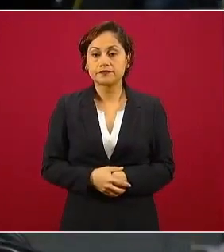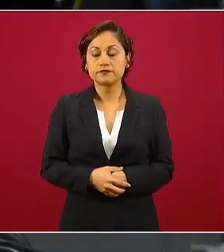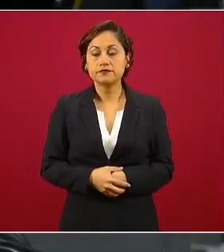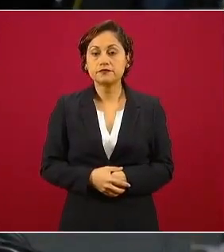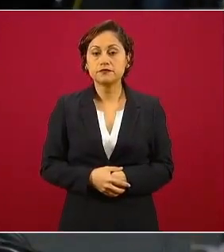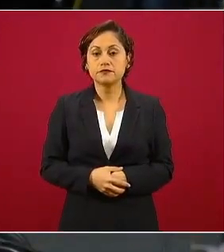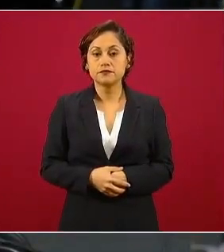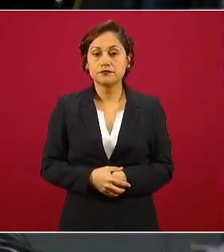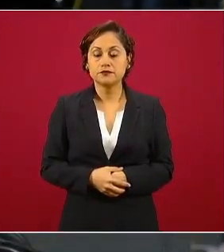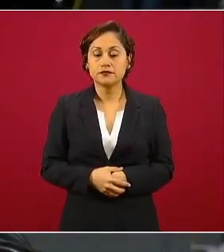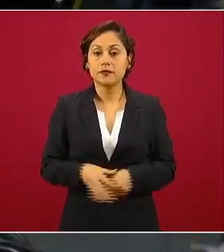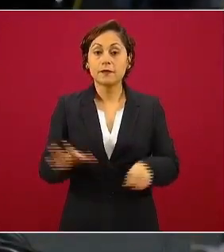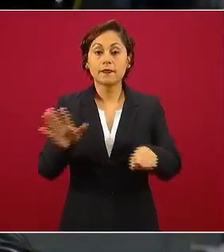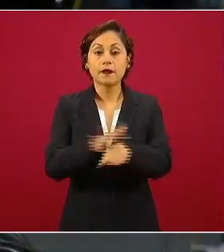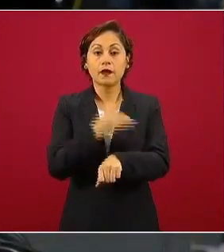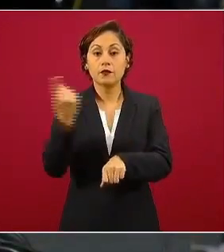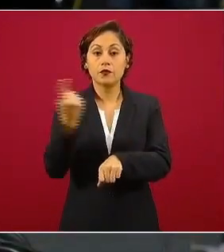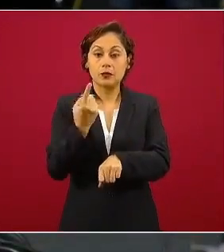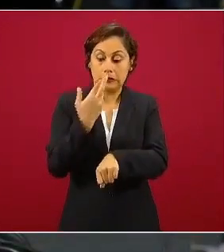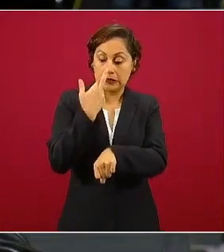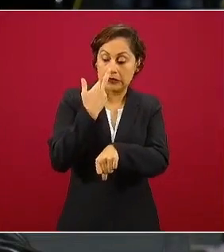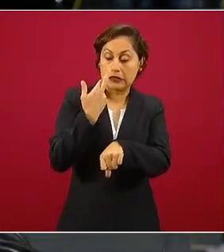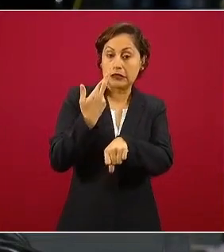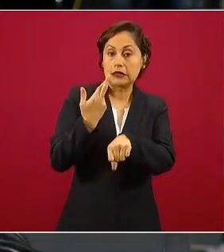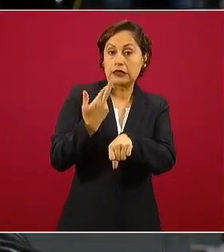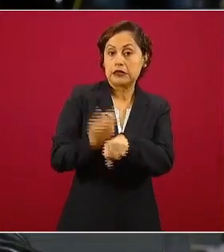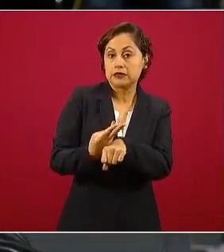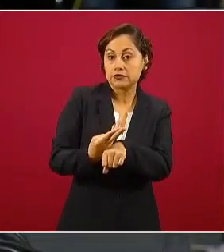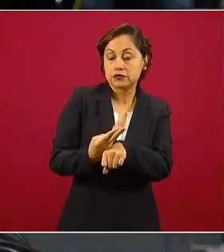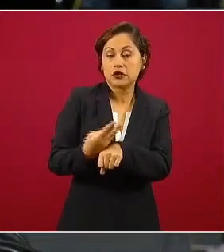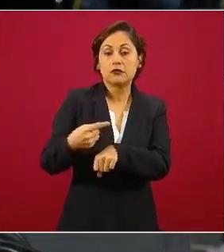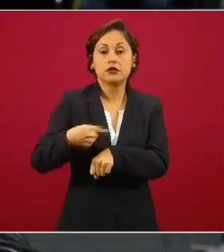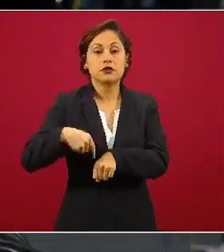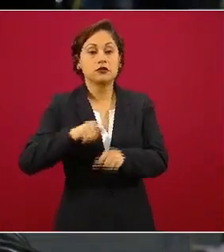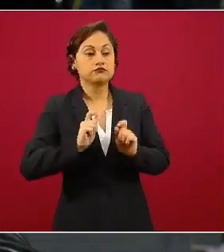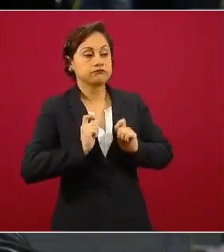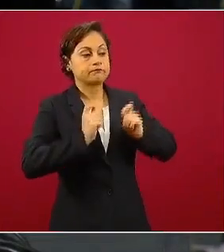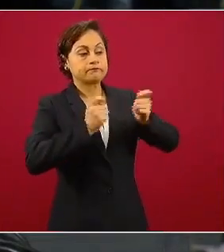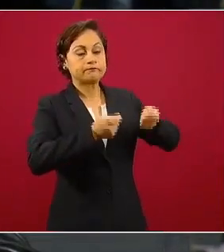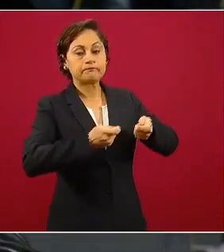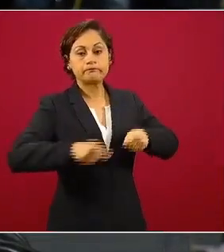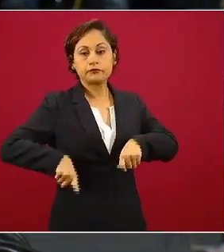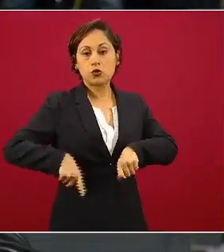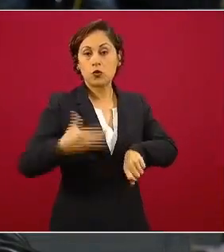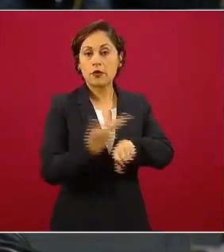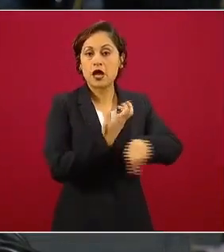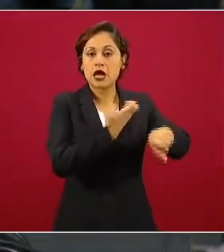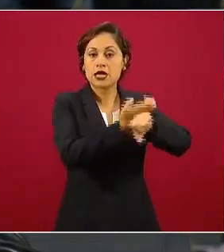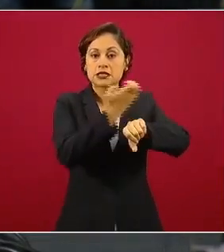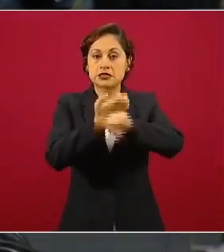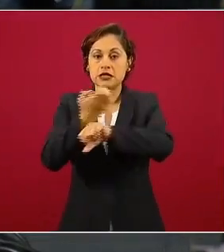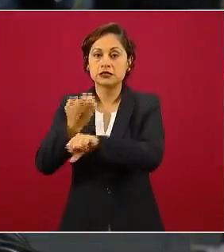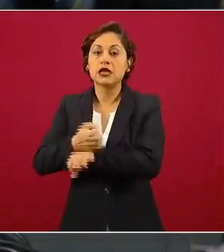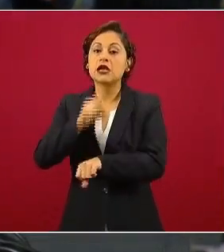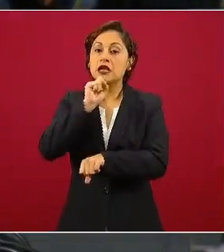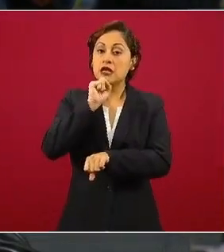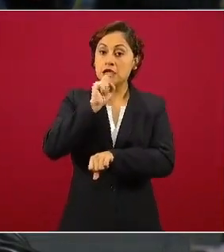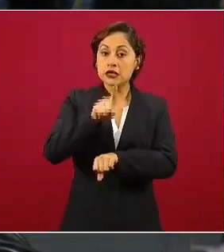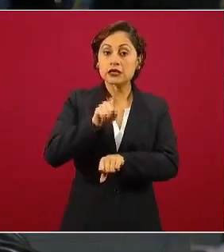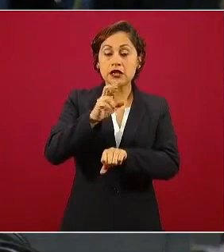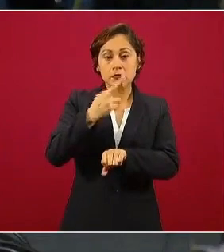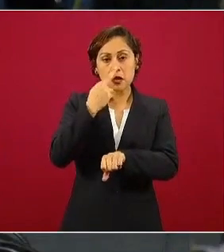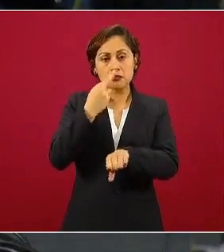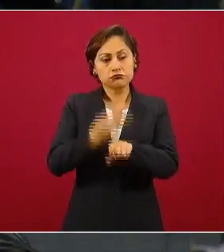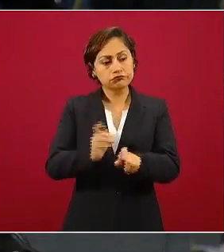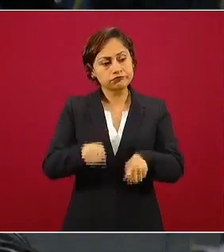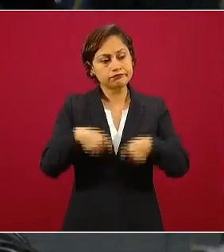se está trasladando a los gobiernos estatales y también a los empresarios que están abriendo ya algunas